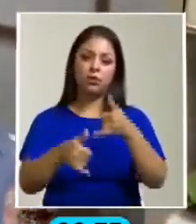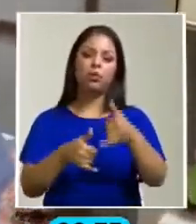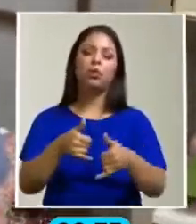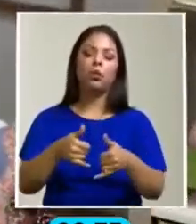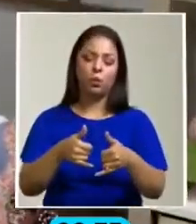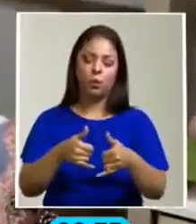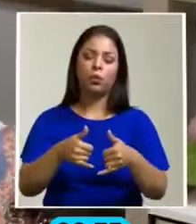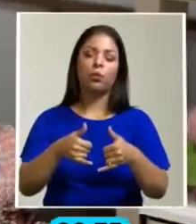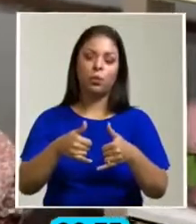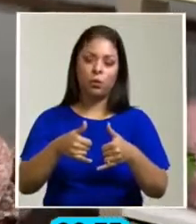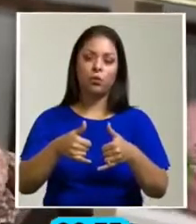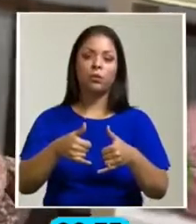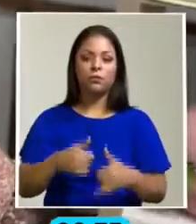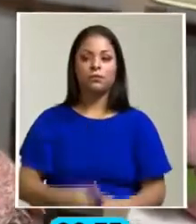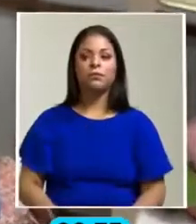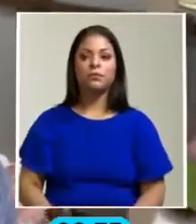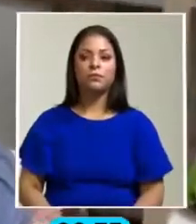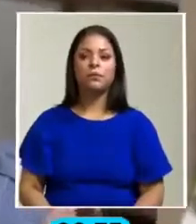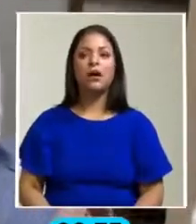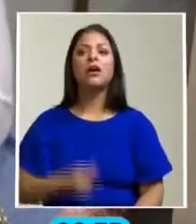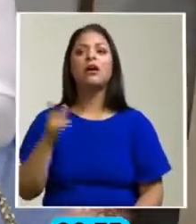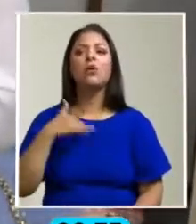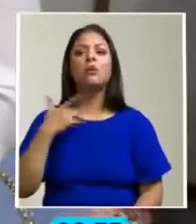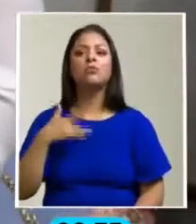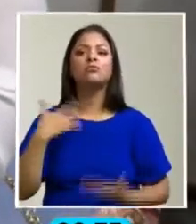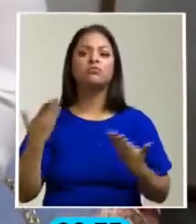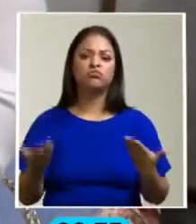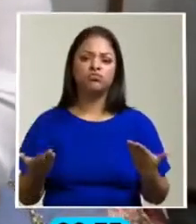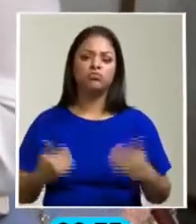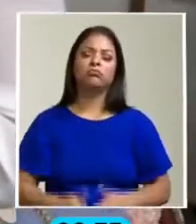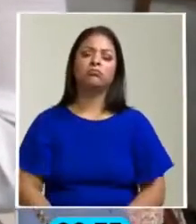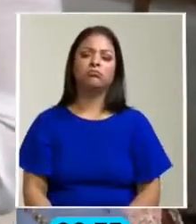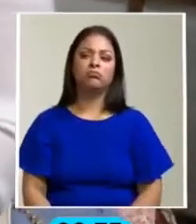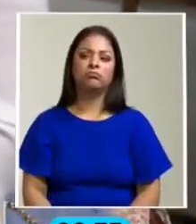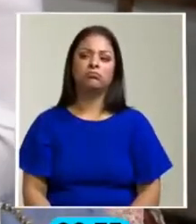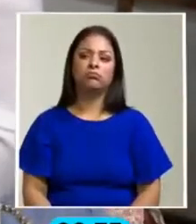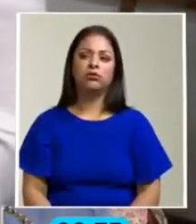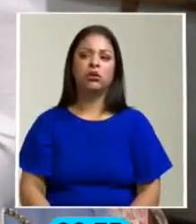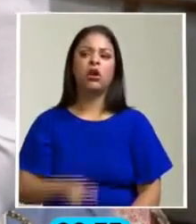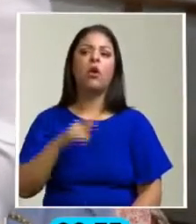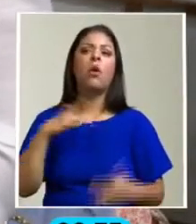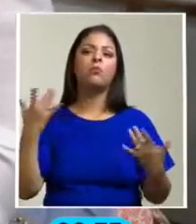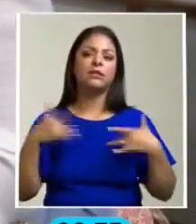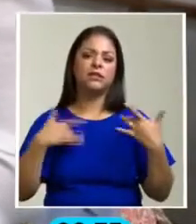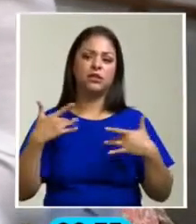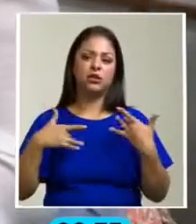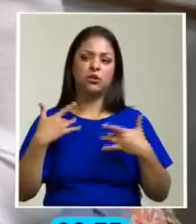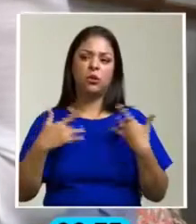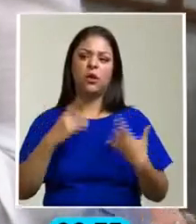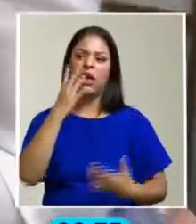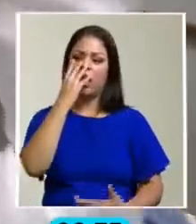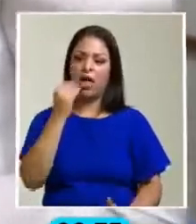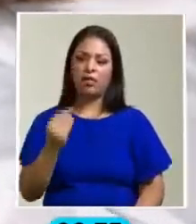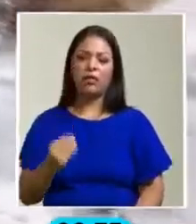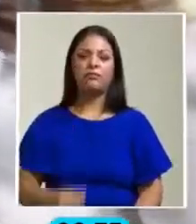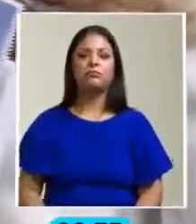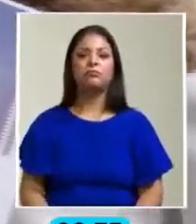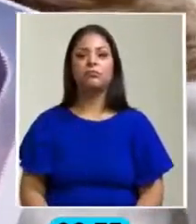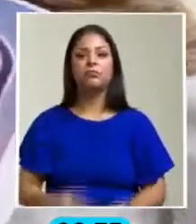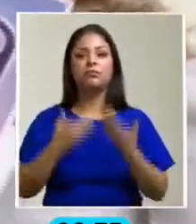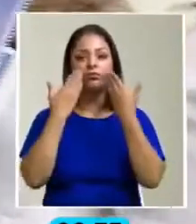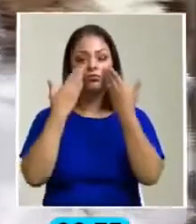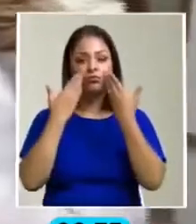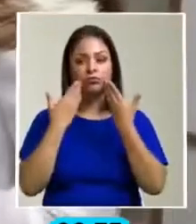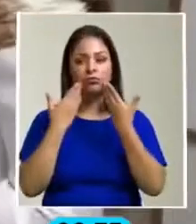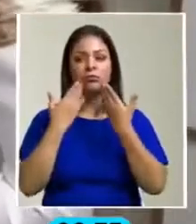tacón. ¿Cómo se sentiría ella? ¿Cómo crees que se sintió la danza? Triste. Triste. ¿Y